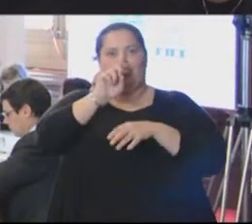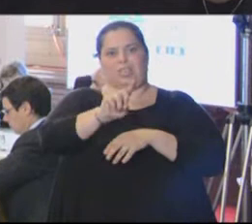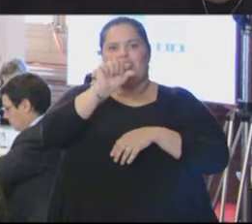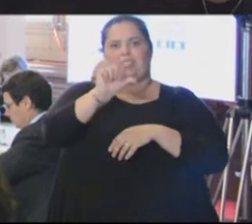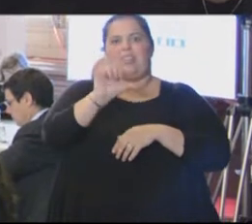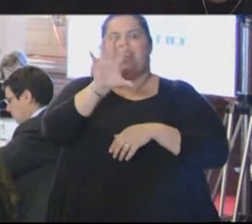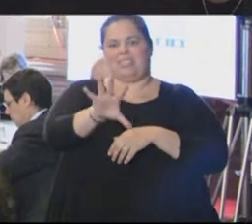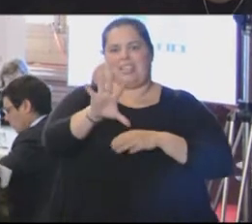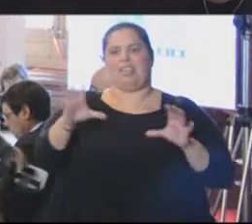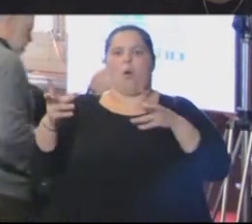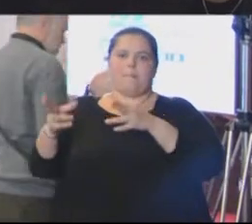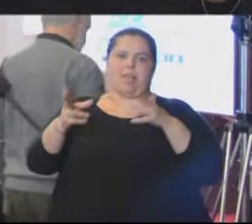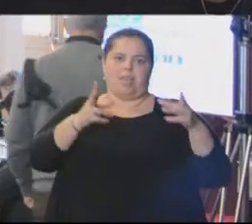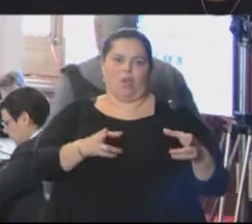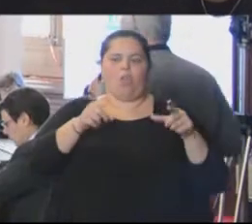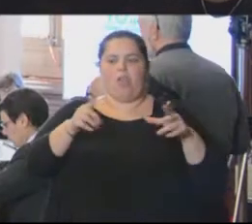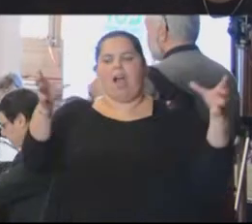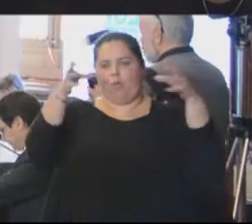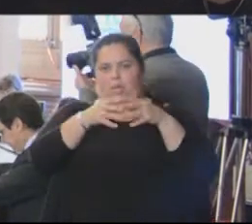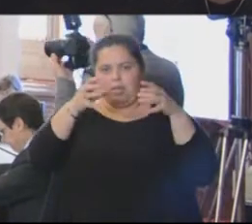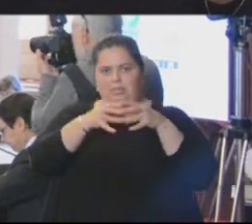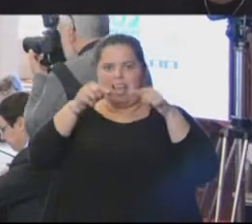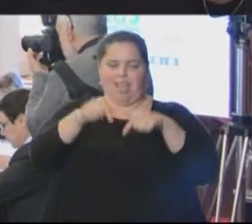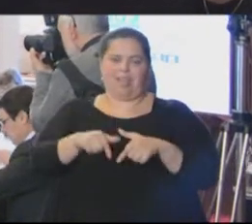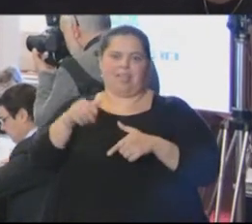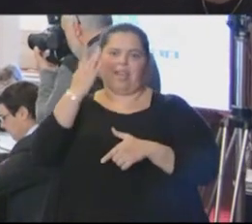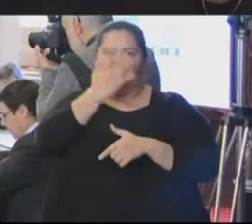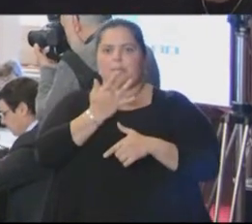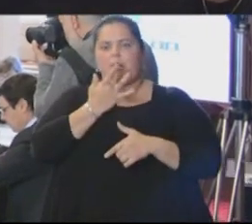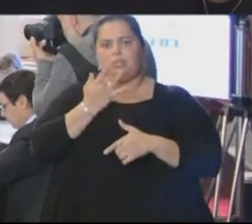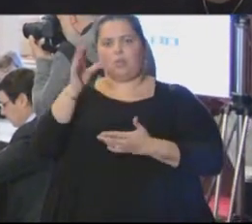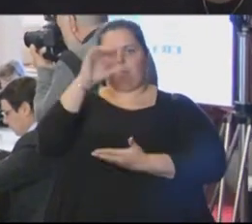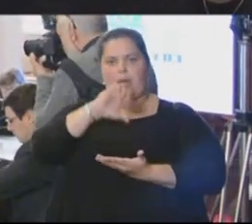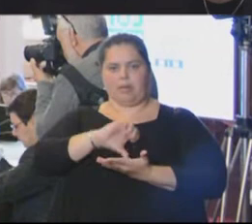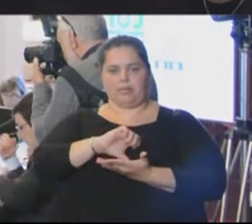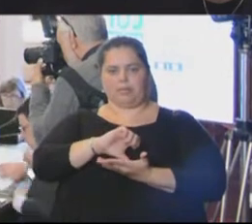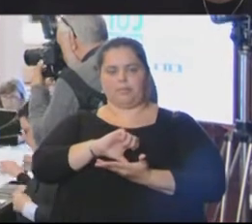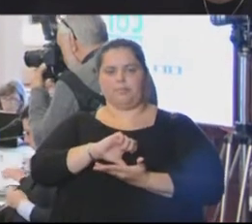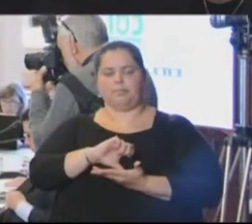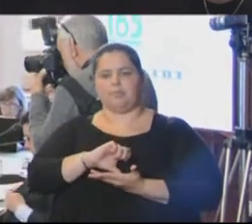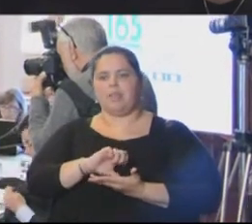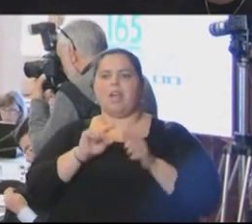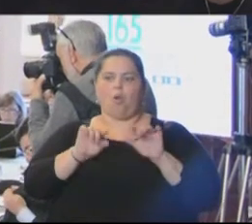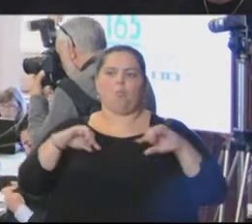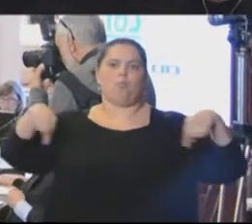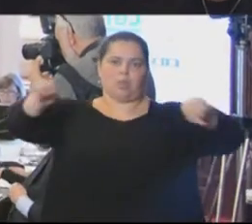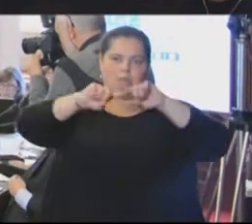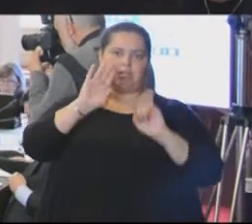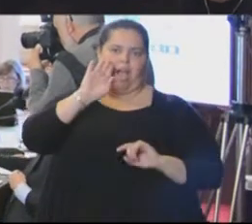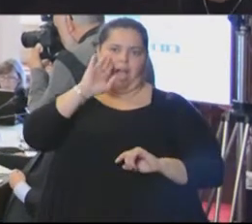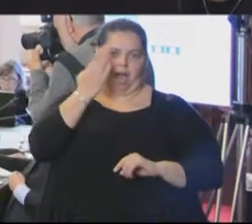de audiencias en este hermoso país. Como es del conocimiento de